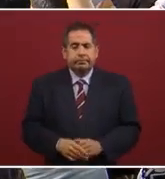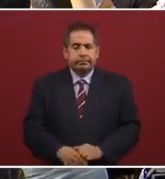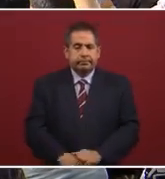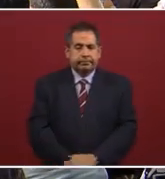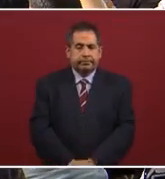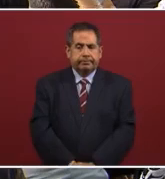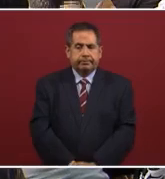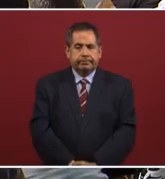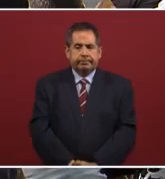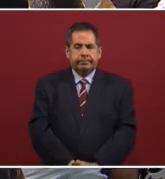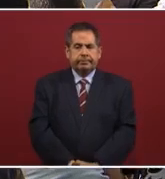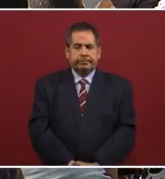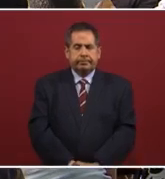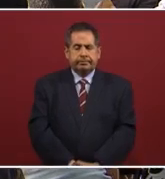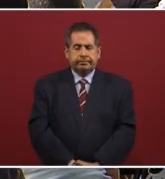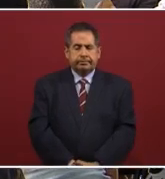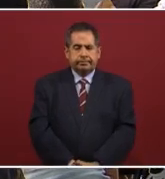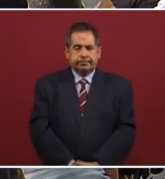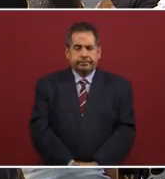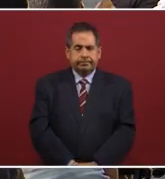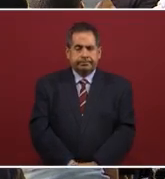¿Para qué sería el acuerdo concretamente?